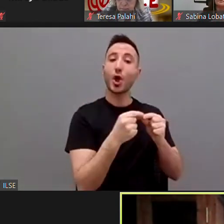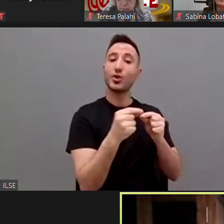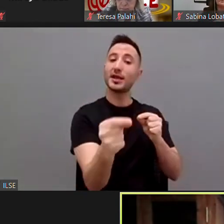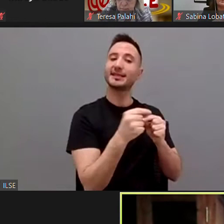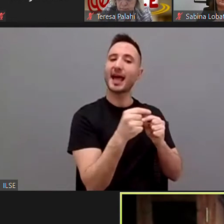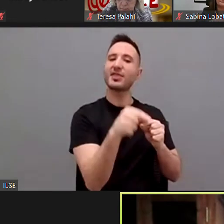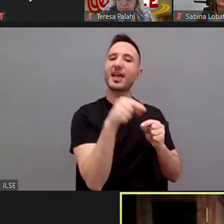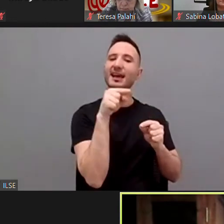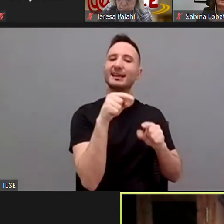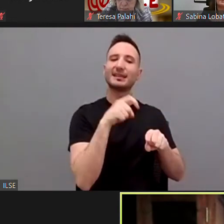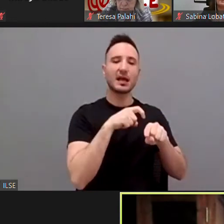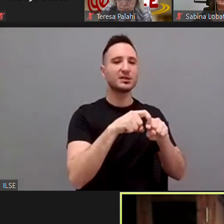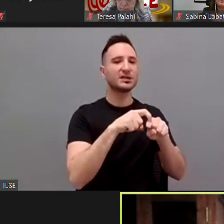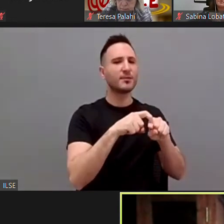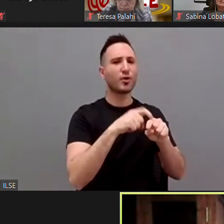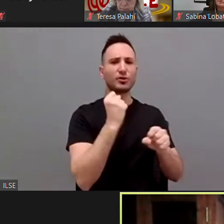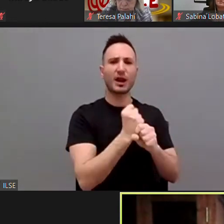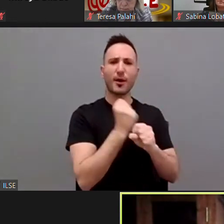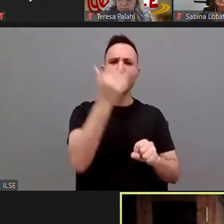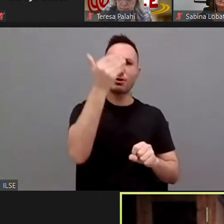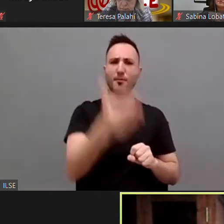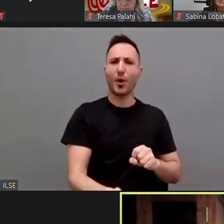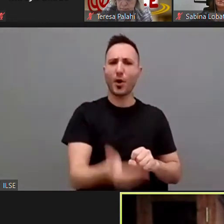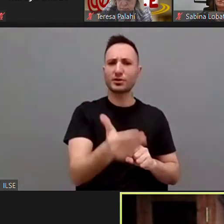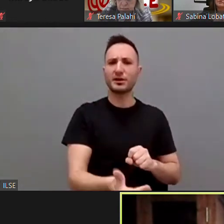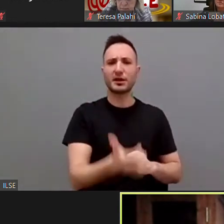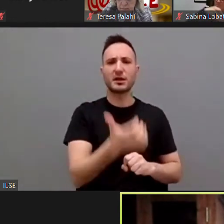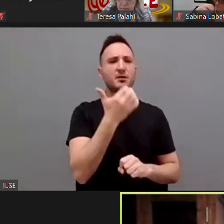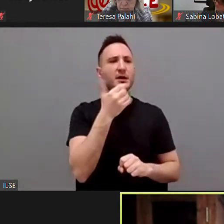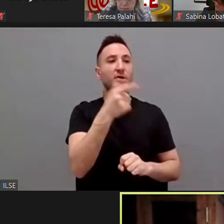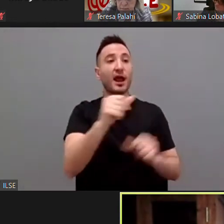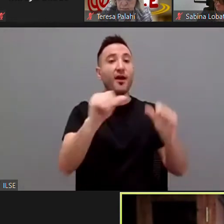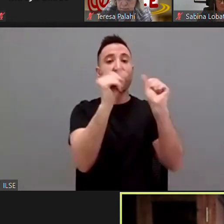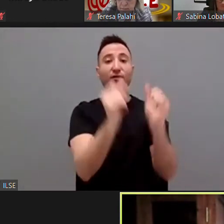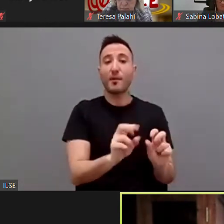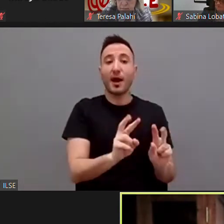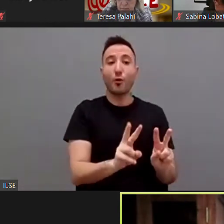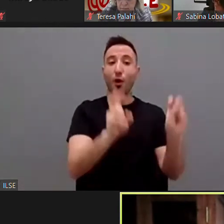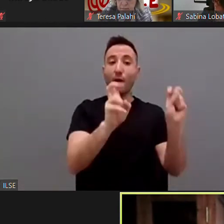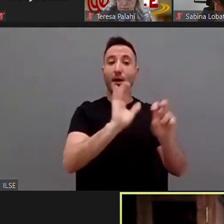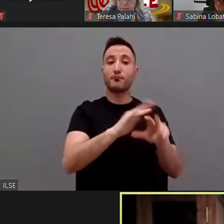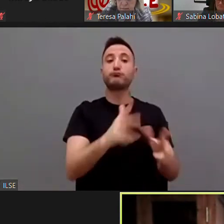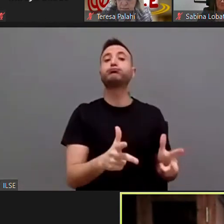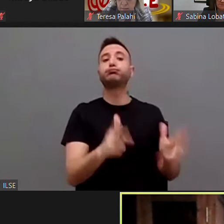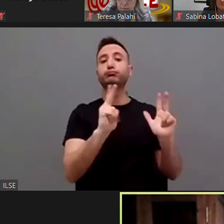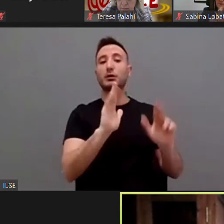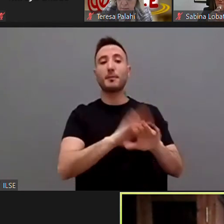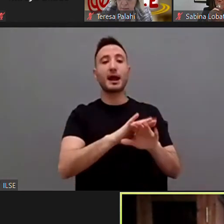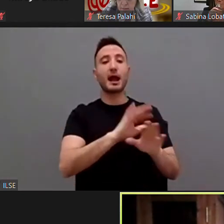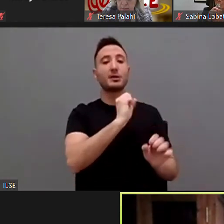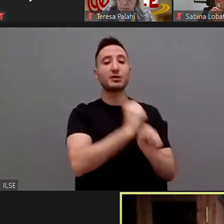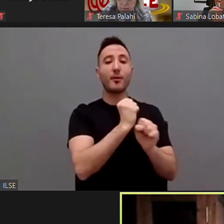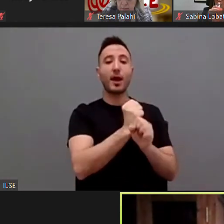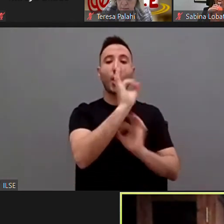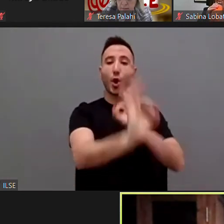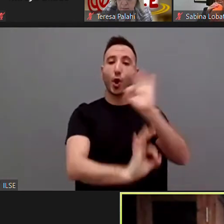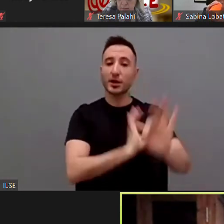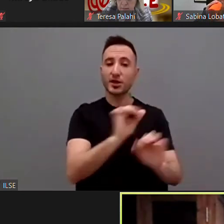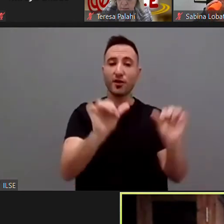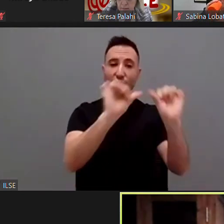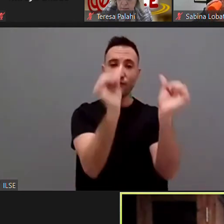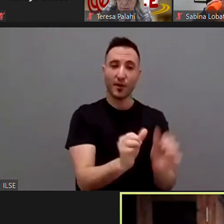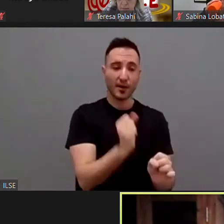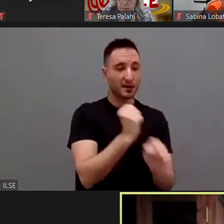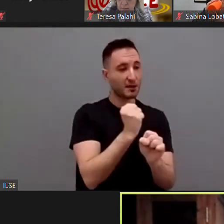de trabajo, lo importante es una nueva forma que se permite para organizar el trabajo, para prestar la actividad